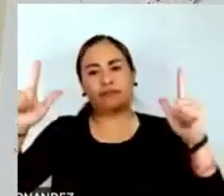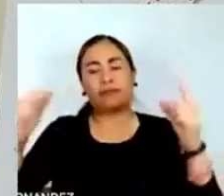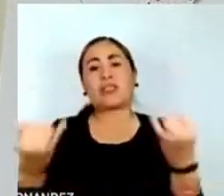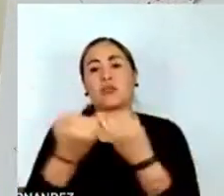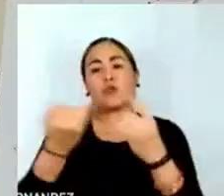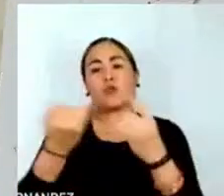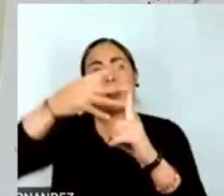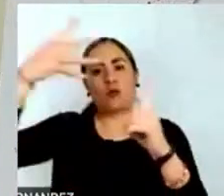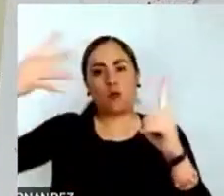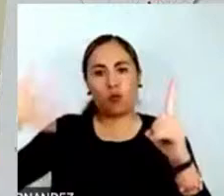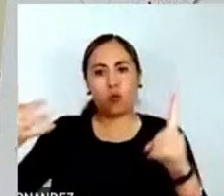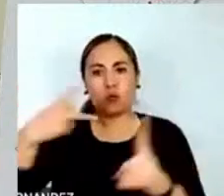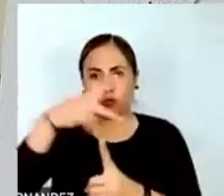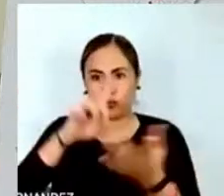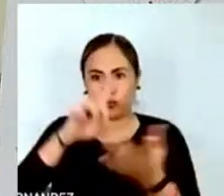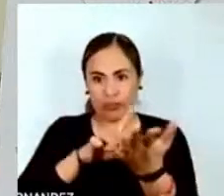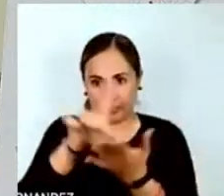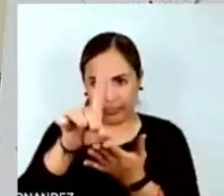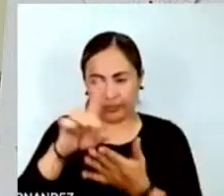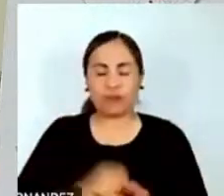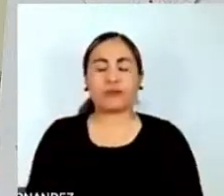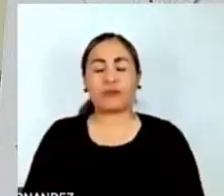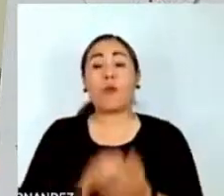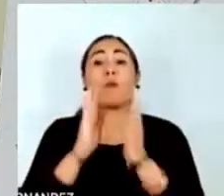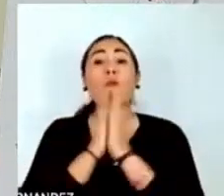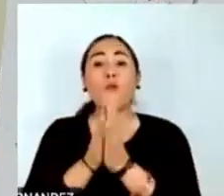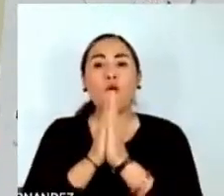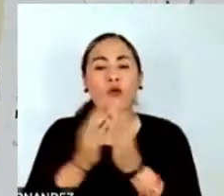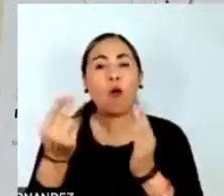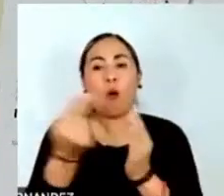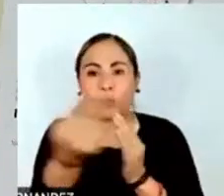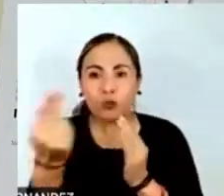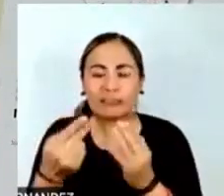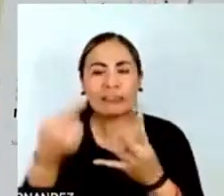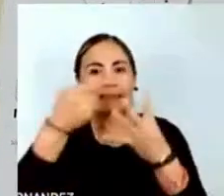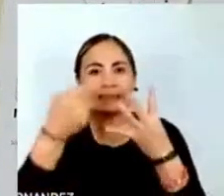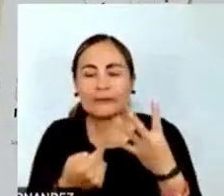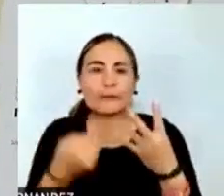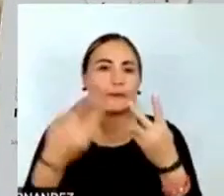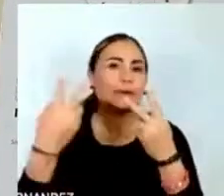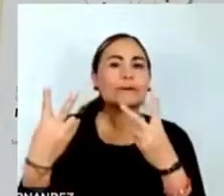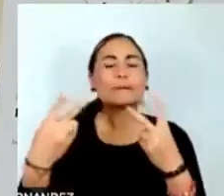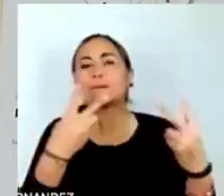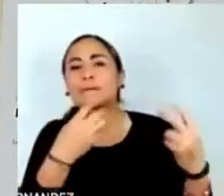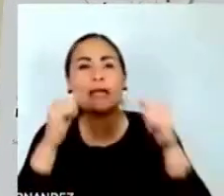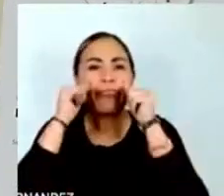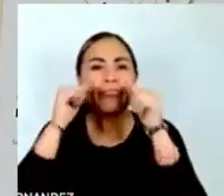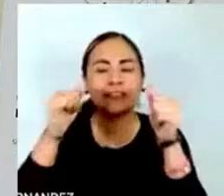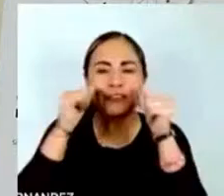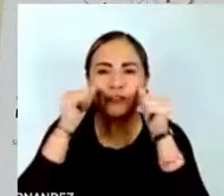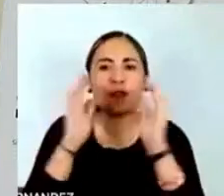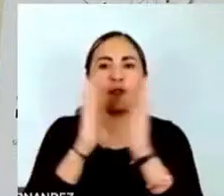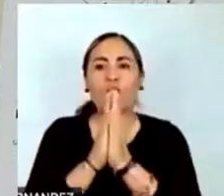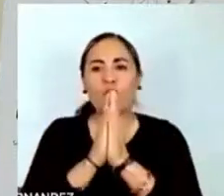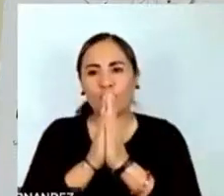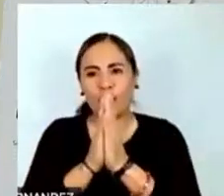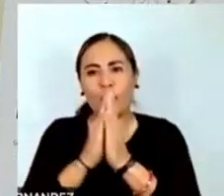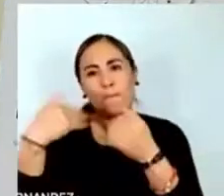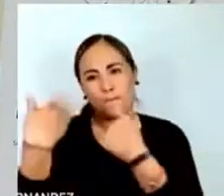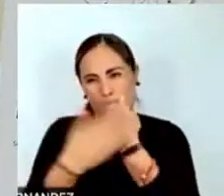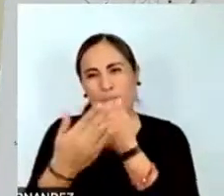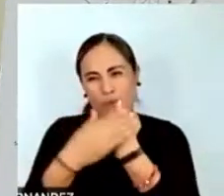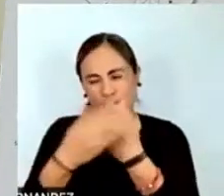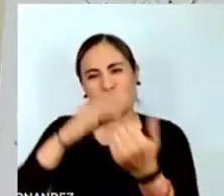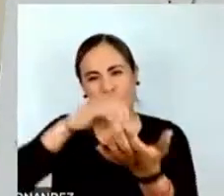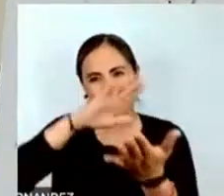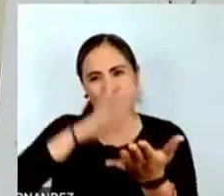Les invitamos a estar muy pendientes de estas publicaciones que esperamos, como comenté en un principio, que